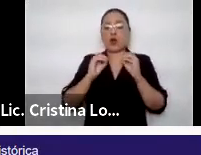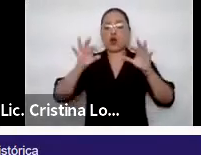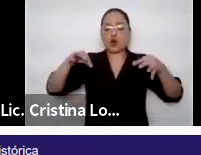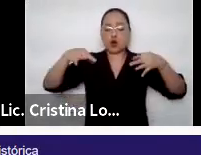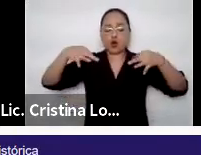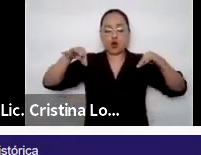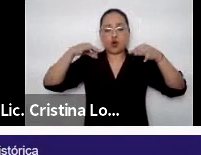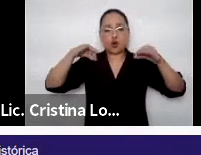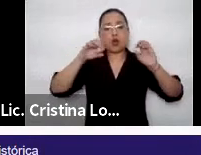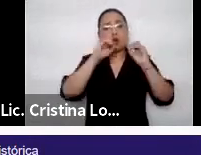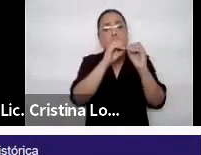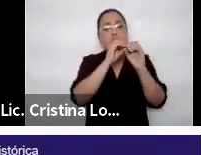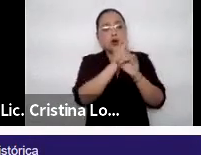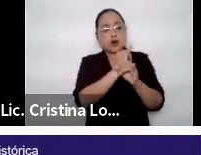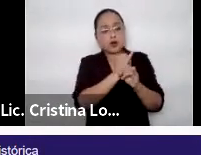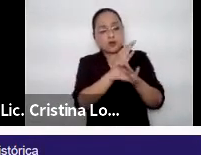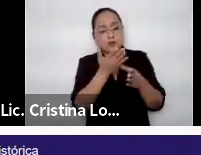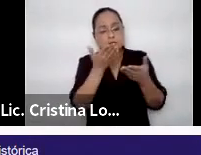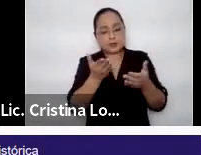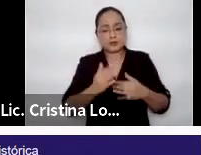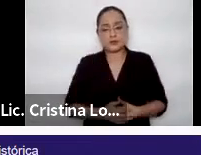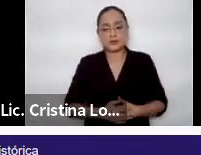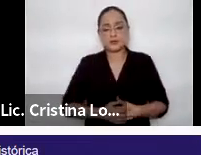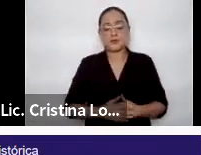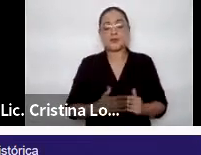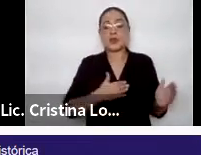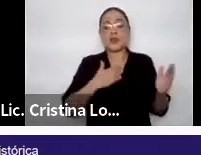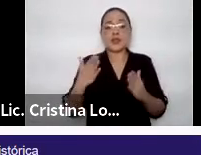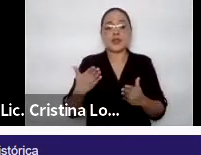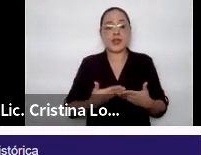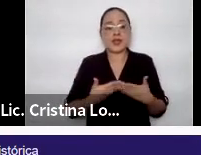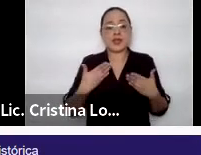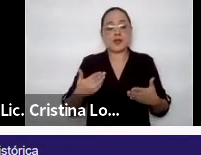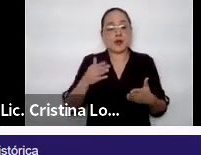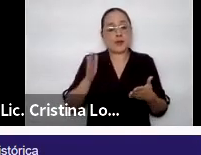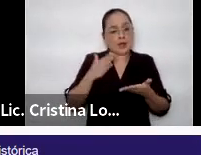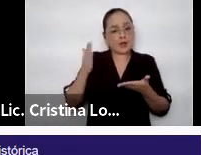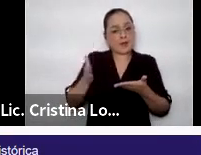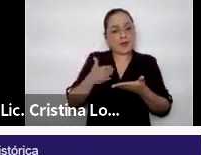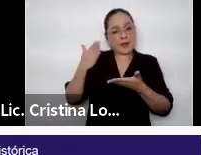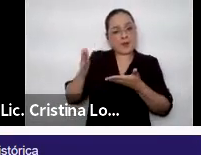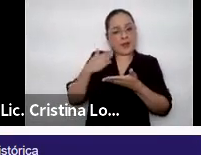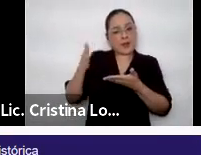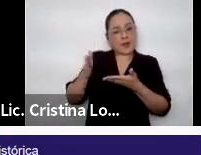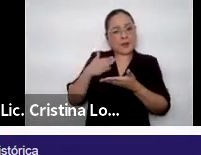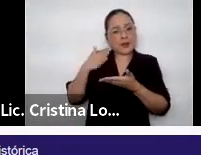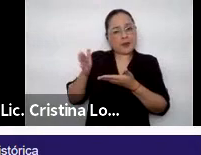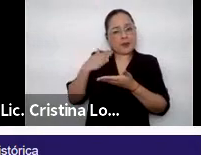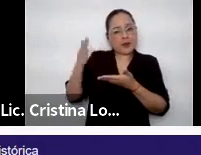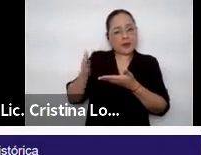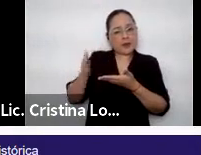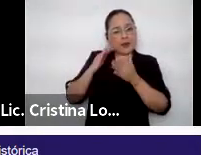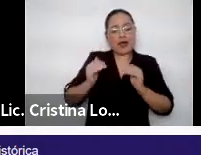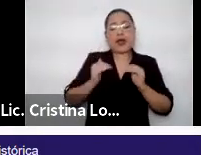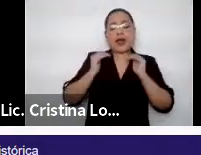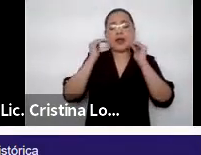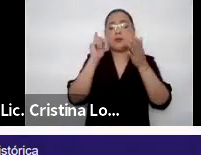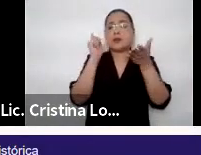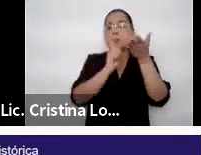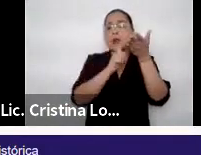de la información, ¿sí? Entonces, podemos ir avanzando página por página y